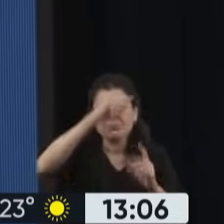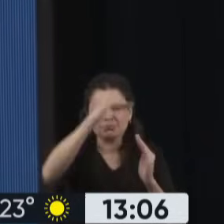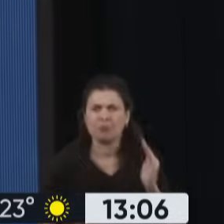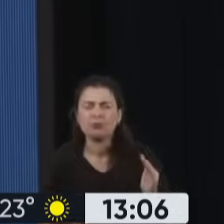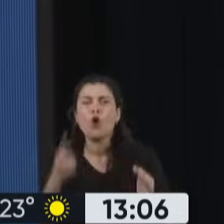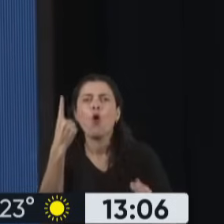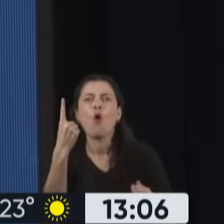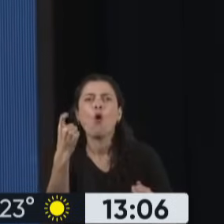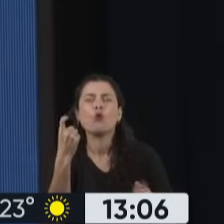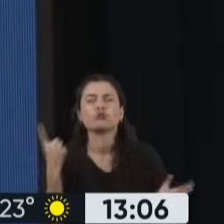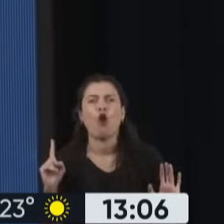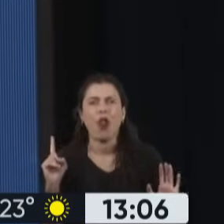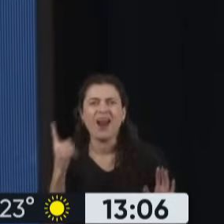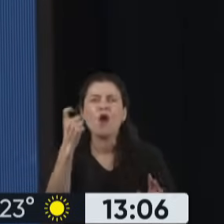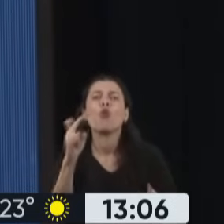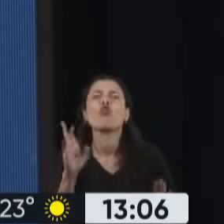si estuviéramos en el piso de la banda,